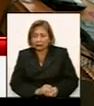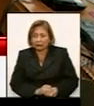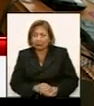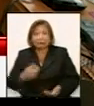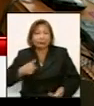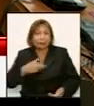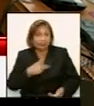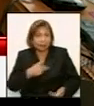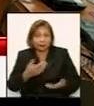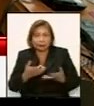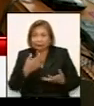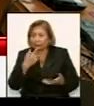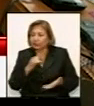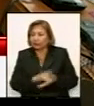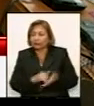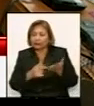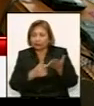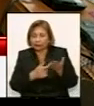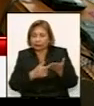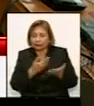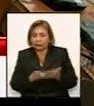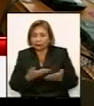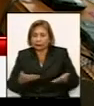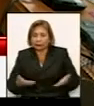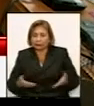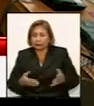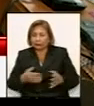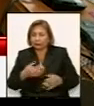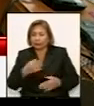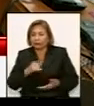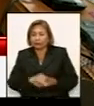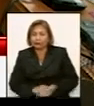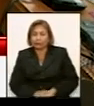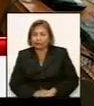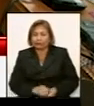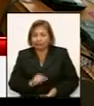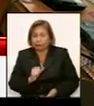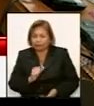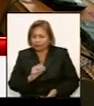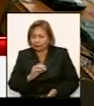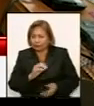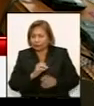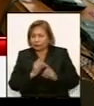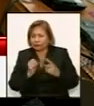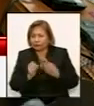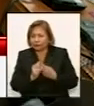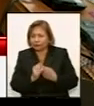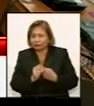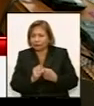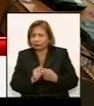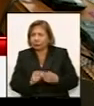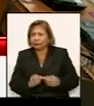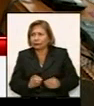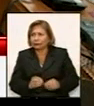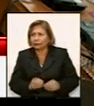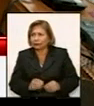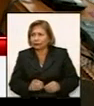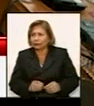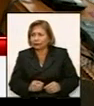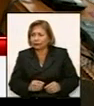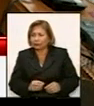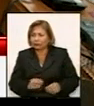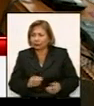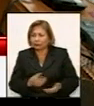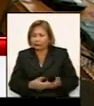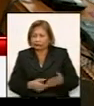Nosotros creemos que la tecnología es una herramienta de transformación social y trabajamos para que todas las personas puedan tener un acceso equitativo